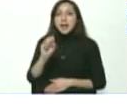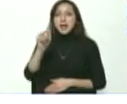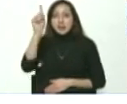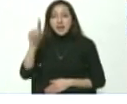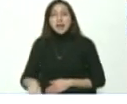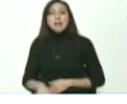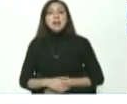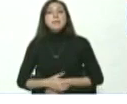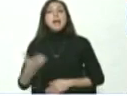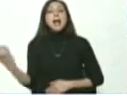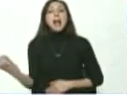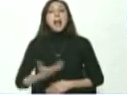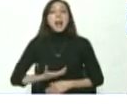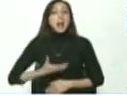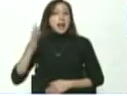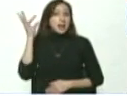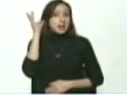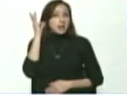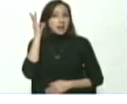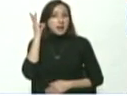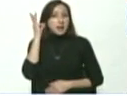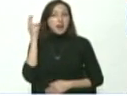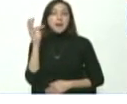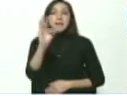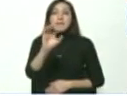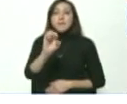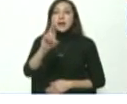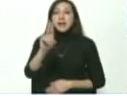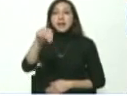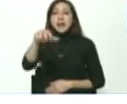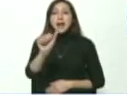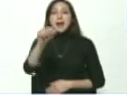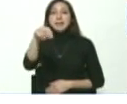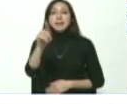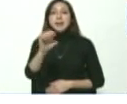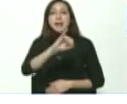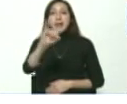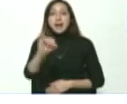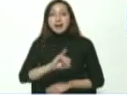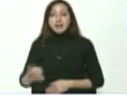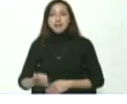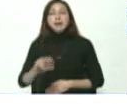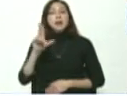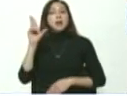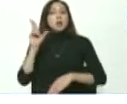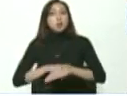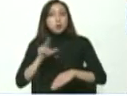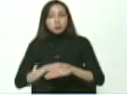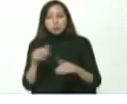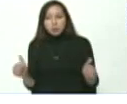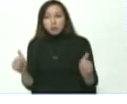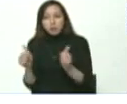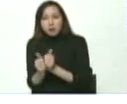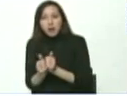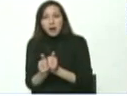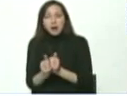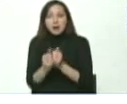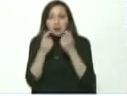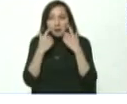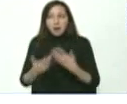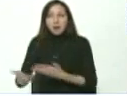alcaldesa Keirinet Fernández. La doctora Omaira Prieto,